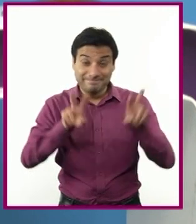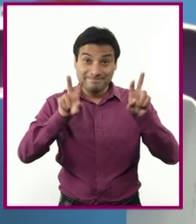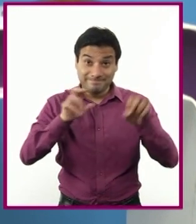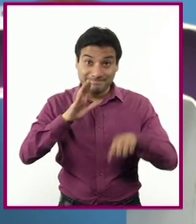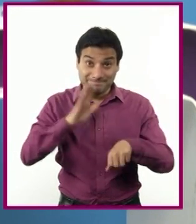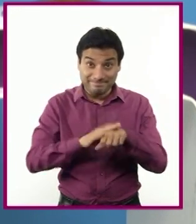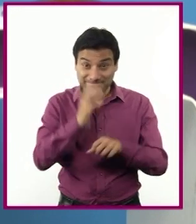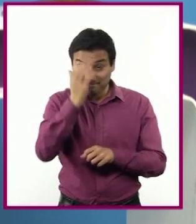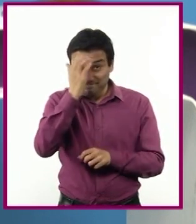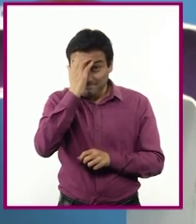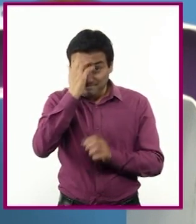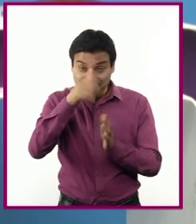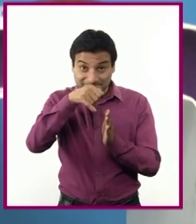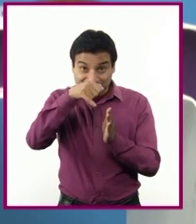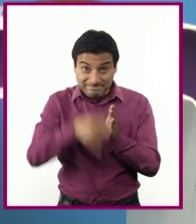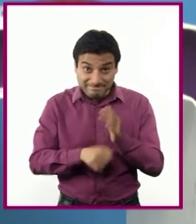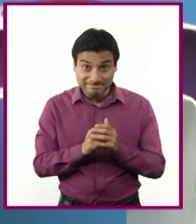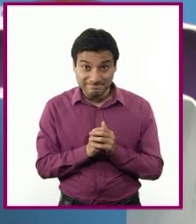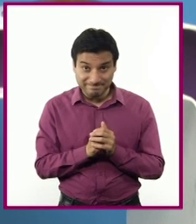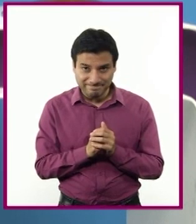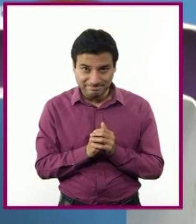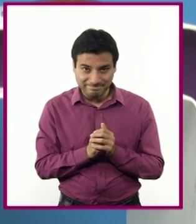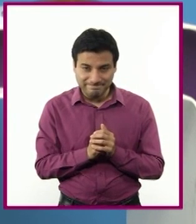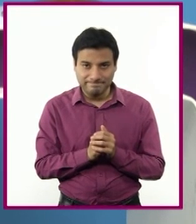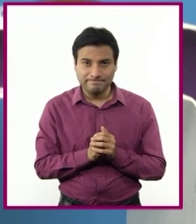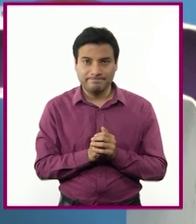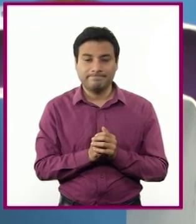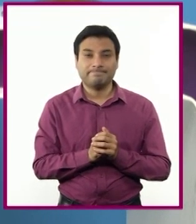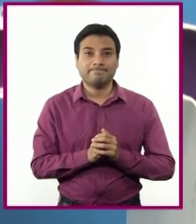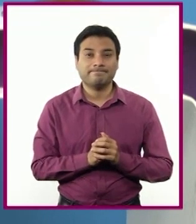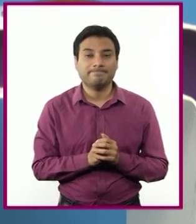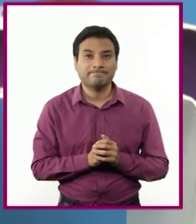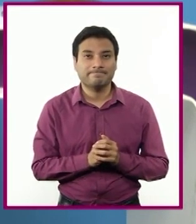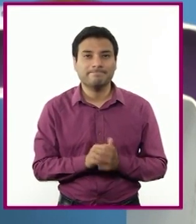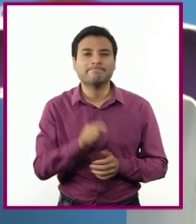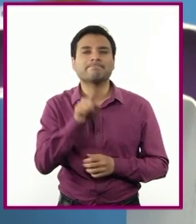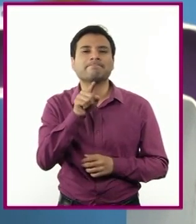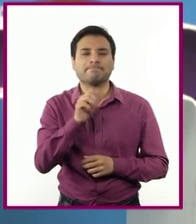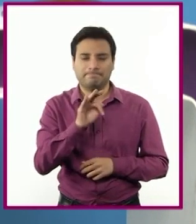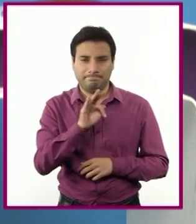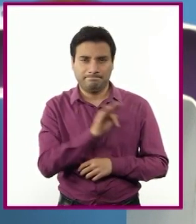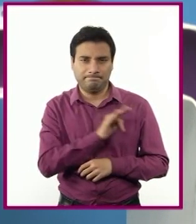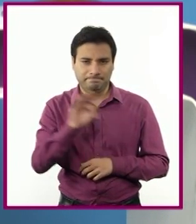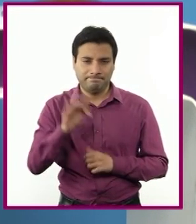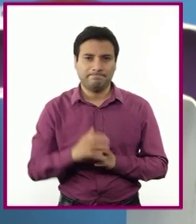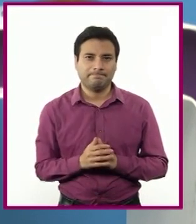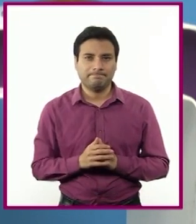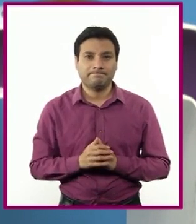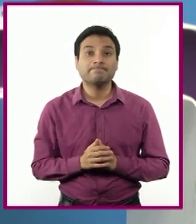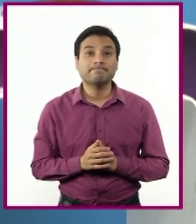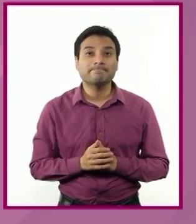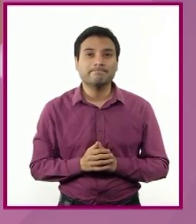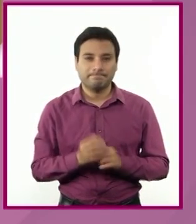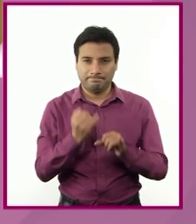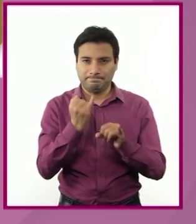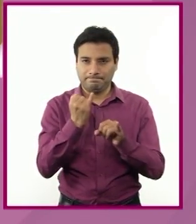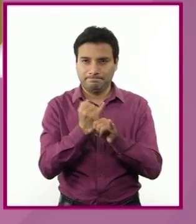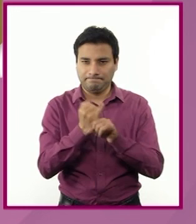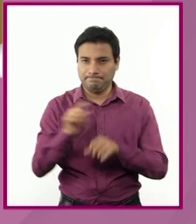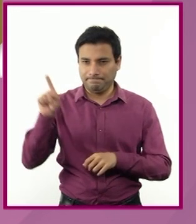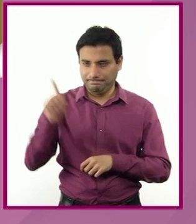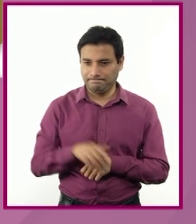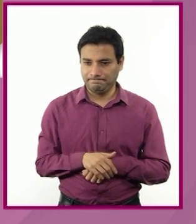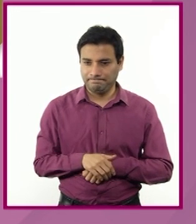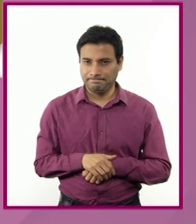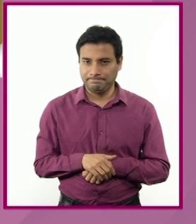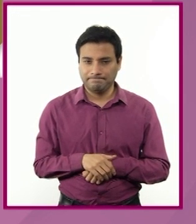acerca de la densidad de población y las características de los países, les invito a consultar la página siguiente.